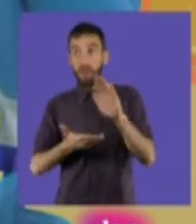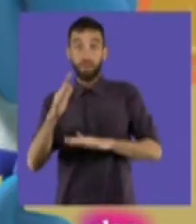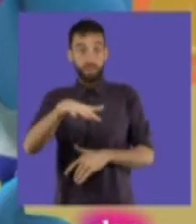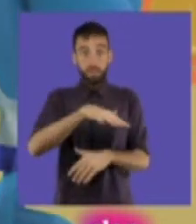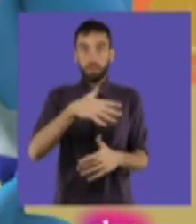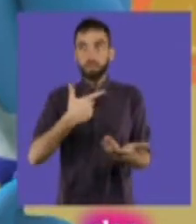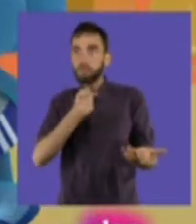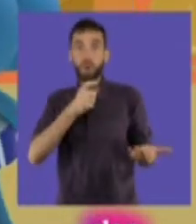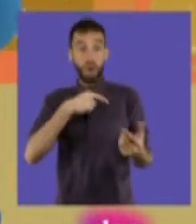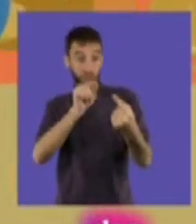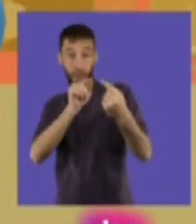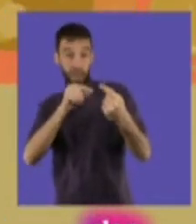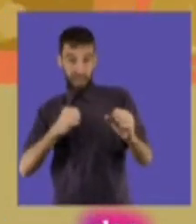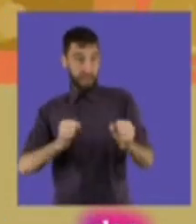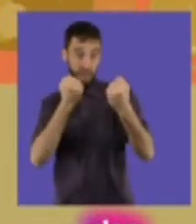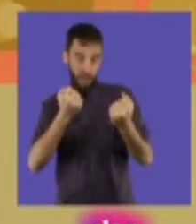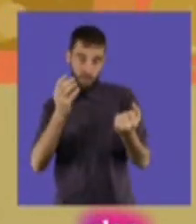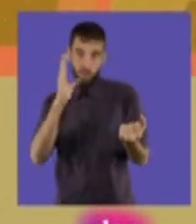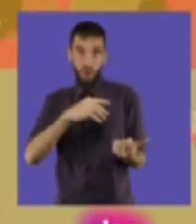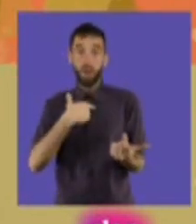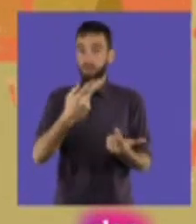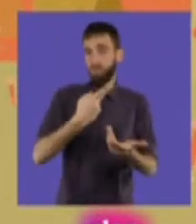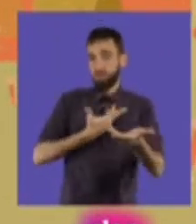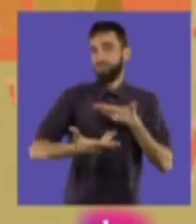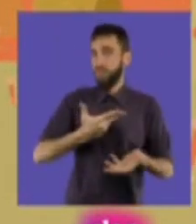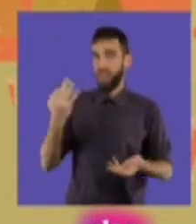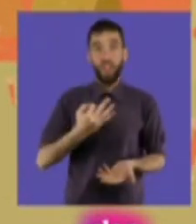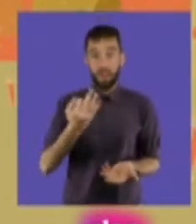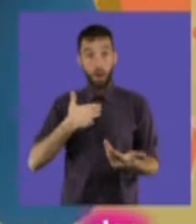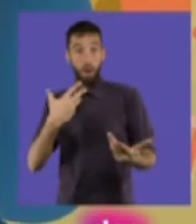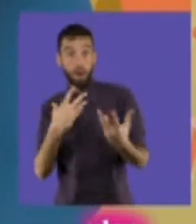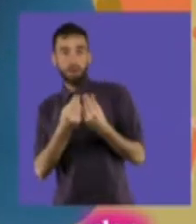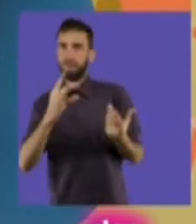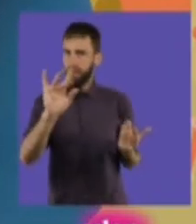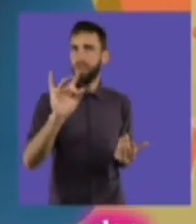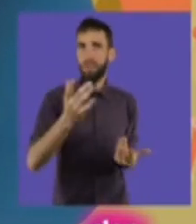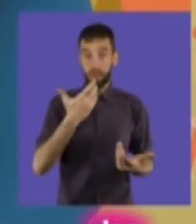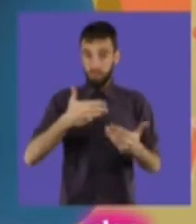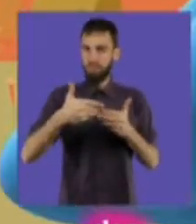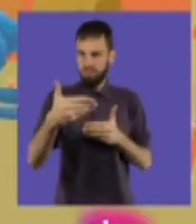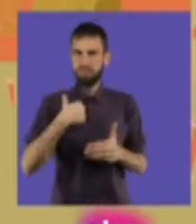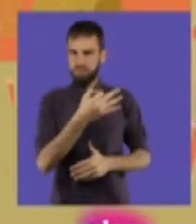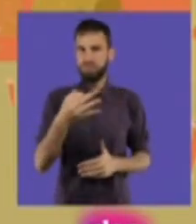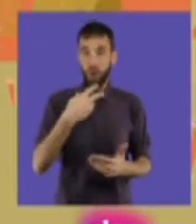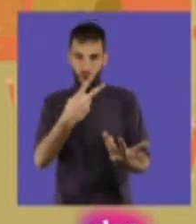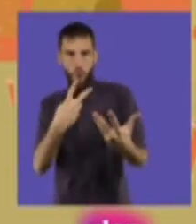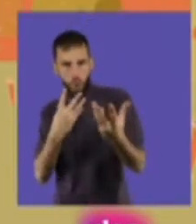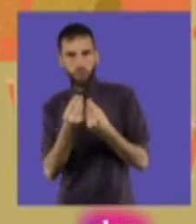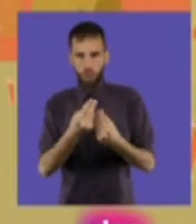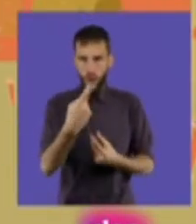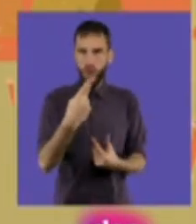Para salir de este lugar, discutir no nos va a salvar. Para salir de este lugar tendremos que colaborar. Unidos así, sí. Esto funcionará. ¡Los